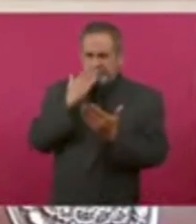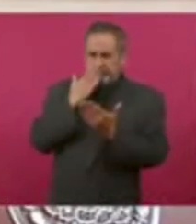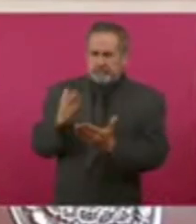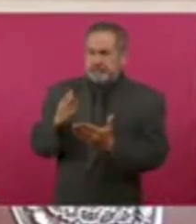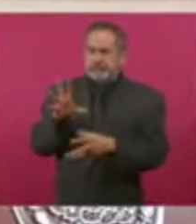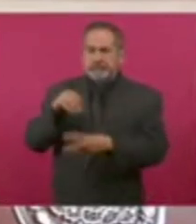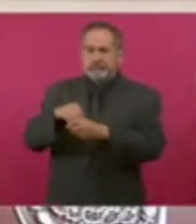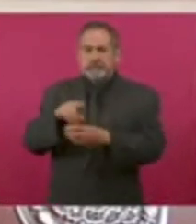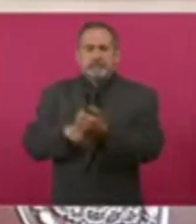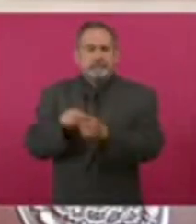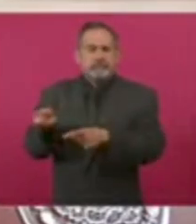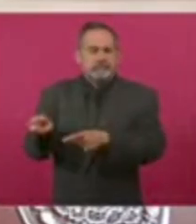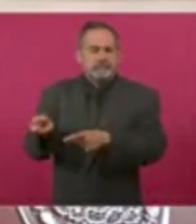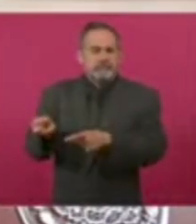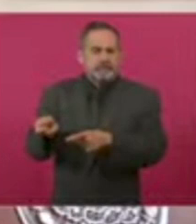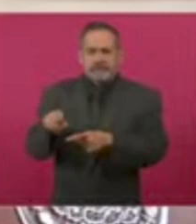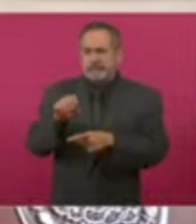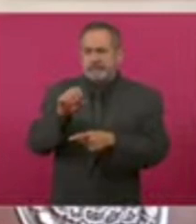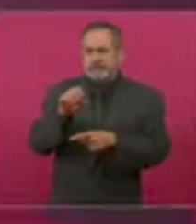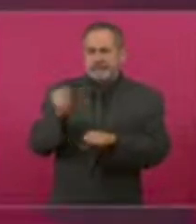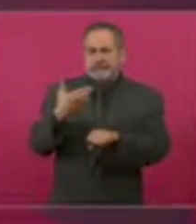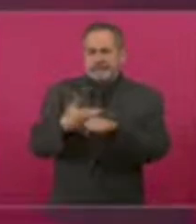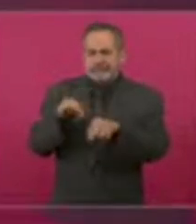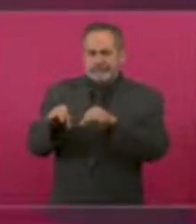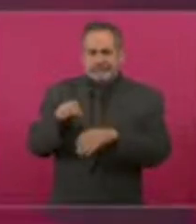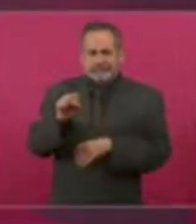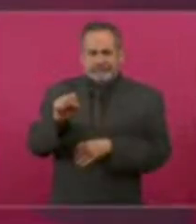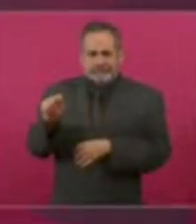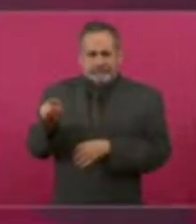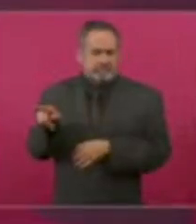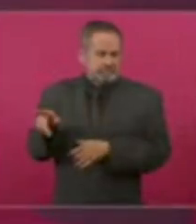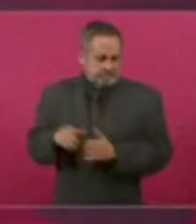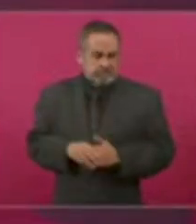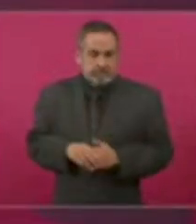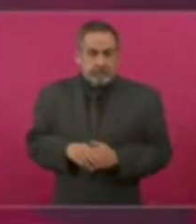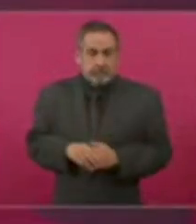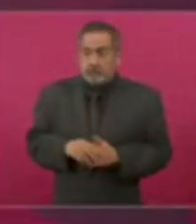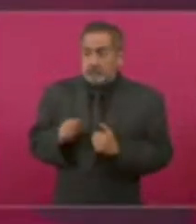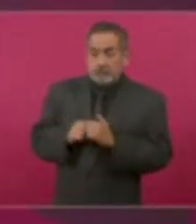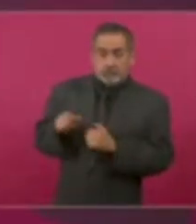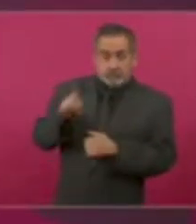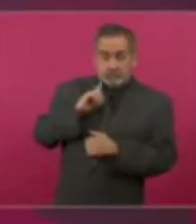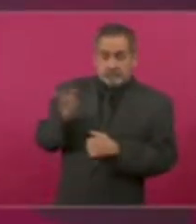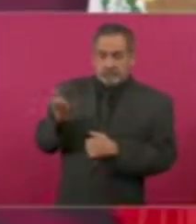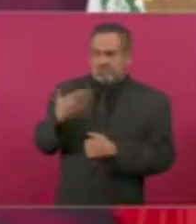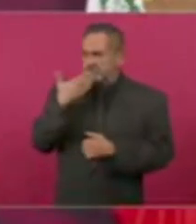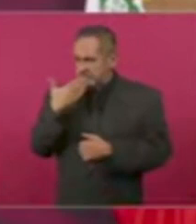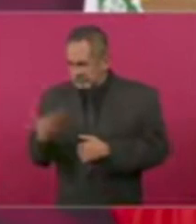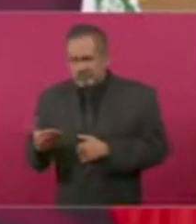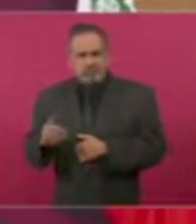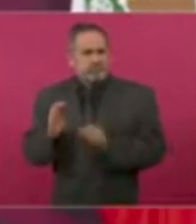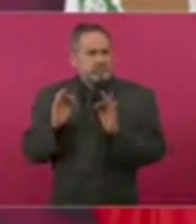en la Secretaría del Trabajo. Con ella se concilió